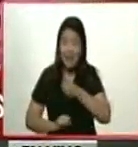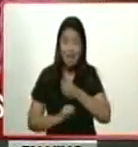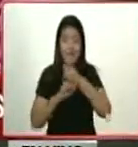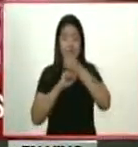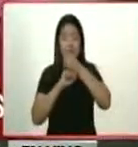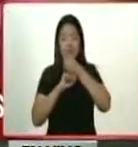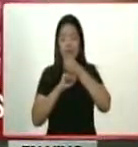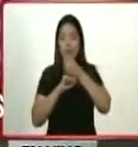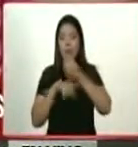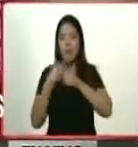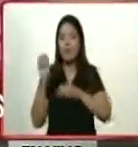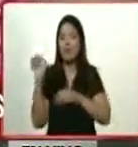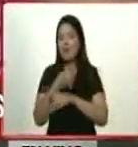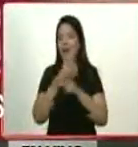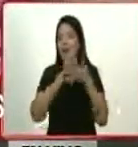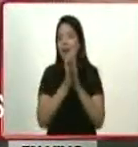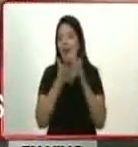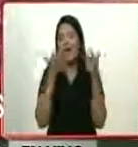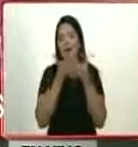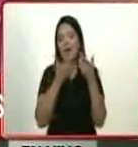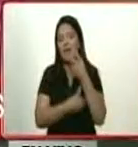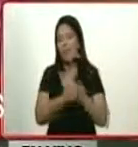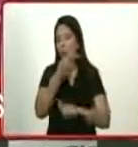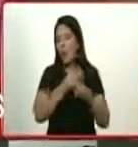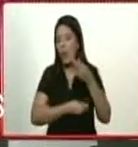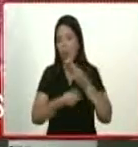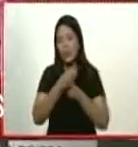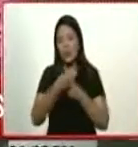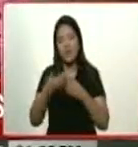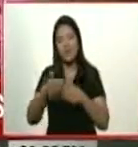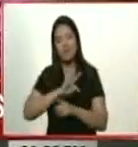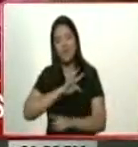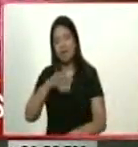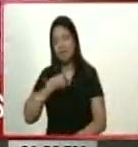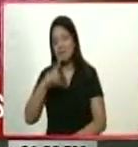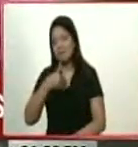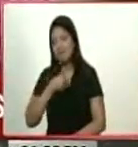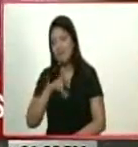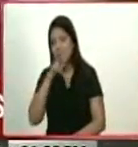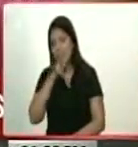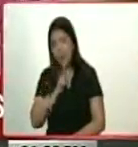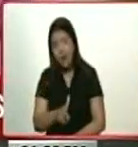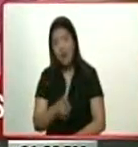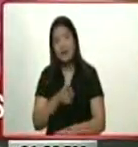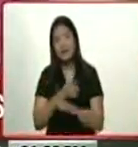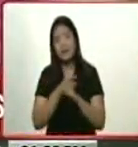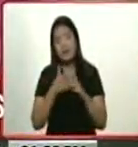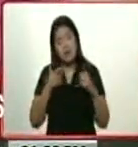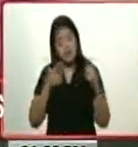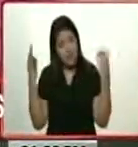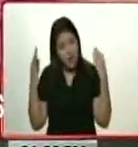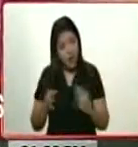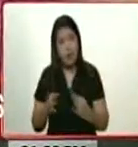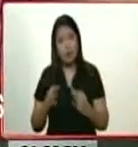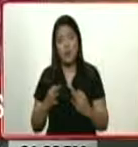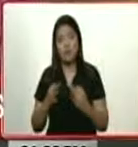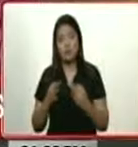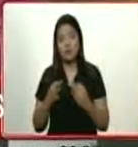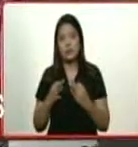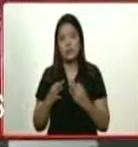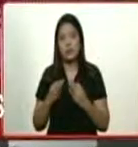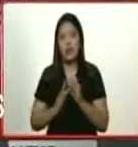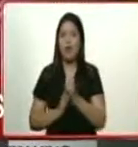es casi 4 veces más de lo que invertimos en el año 2014. Es decir, es la demostración de que el pequeño y